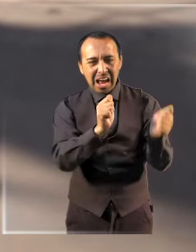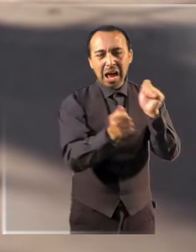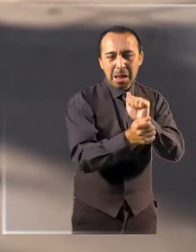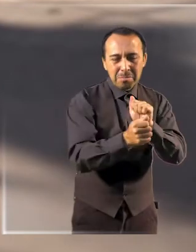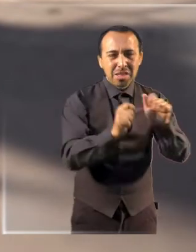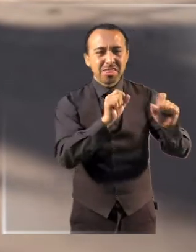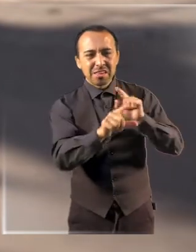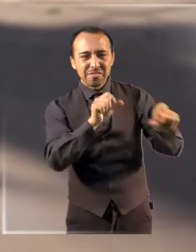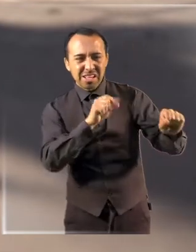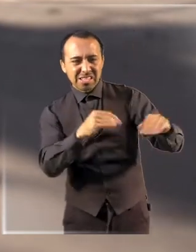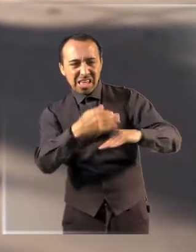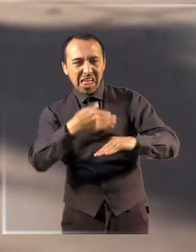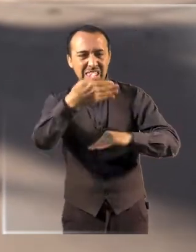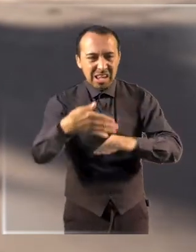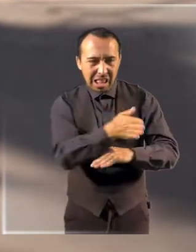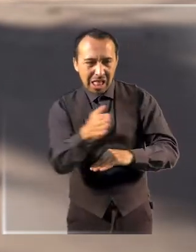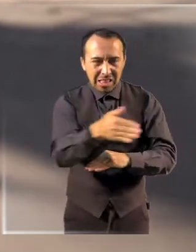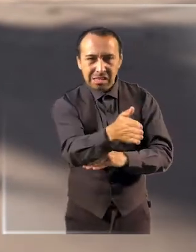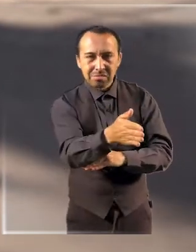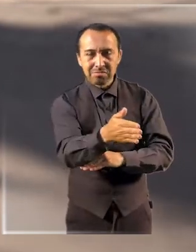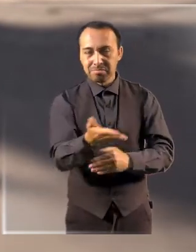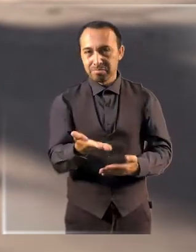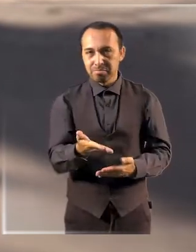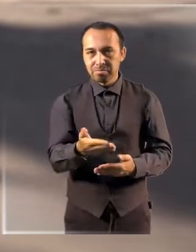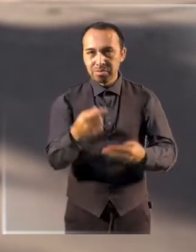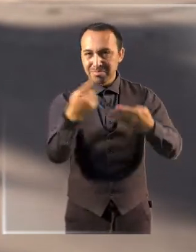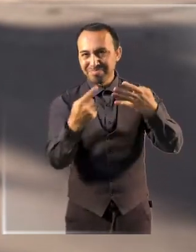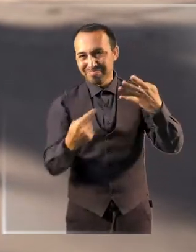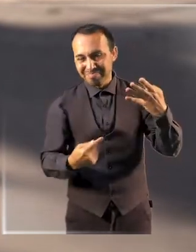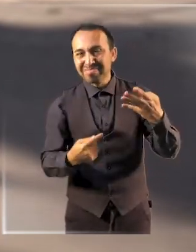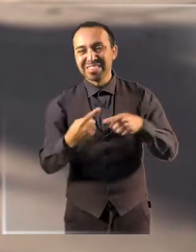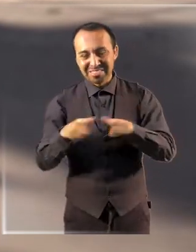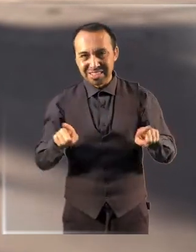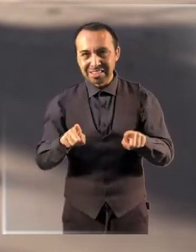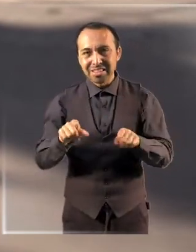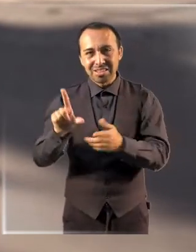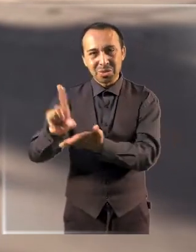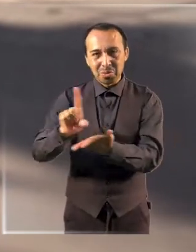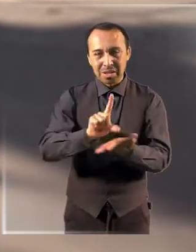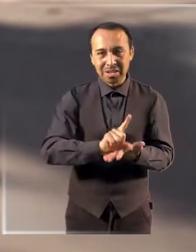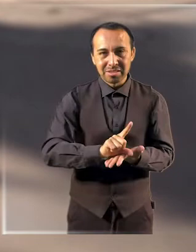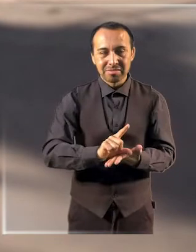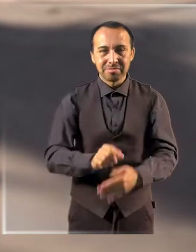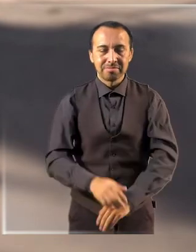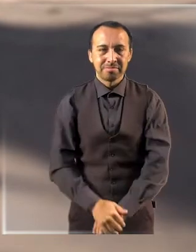jugando mientras le da indicaciones a sus amigas y amigos.